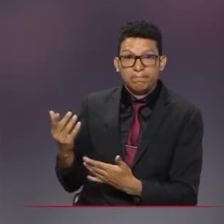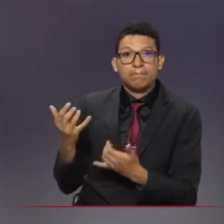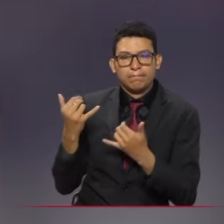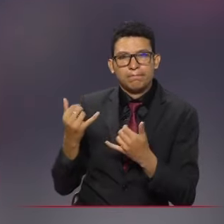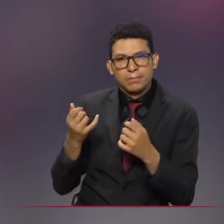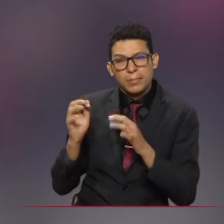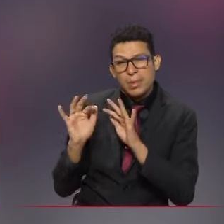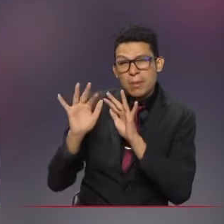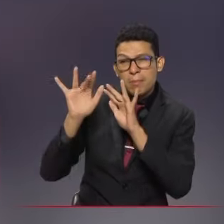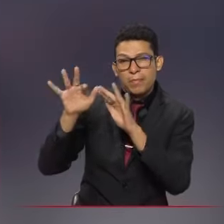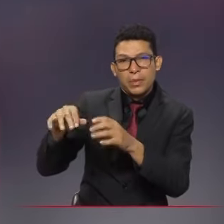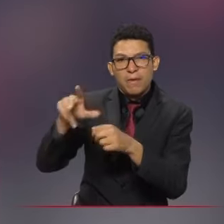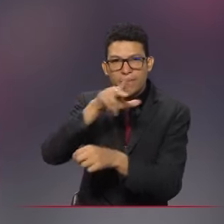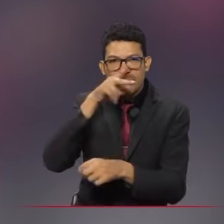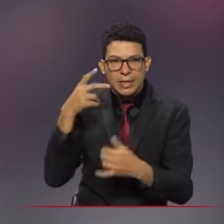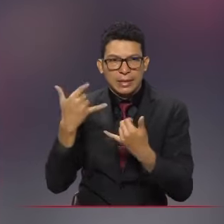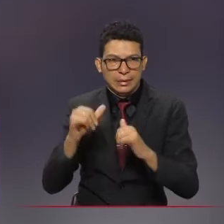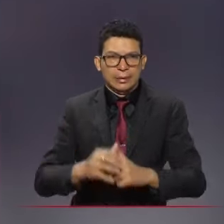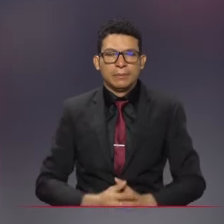momento hacia la zona rural.